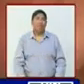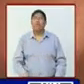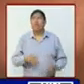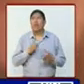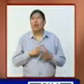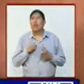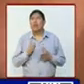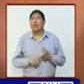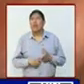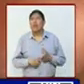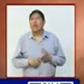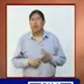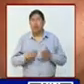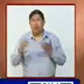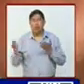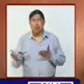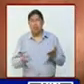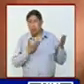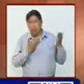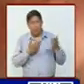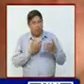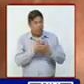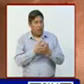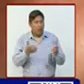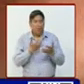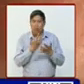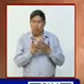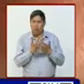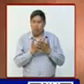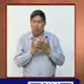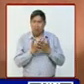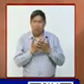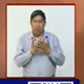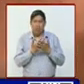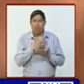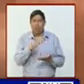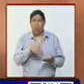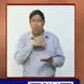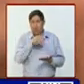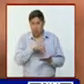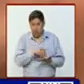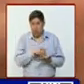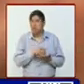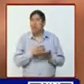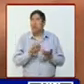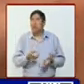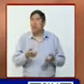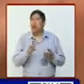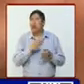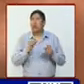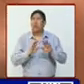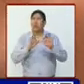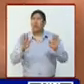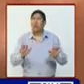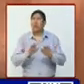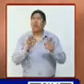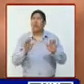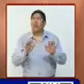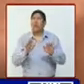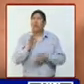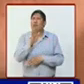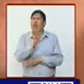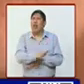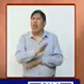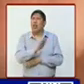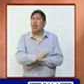Entonces me llevaron a las celdas de la FELCC del Azúcar, donde el domingo hasta la